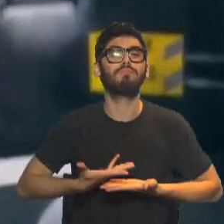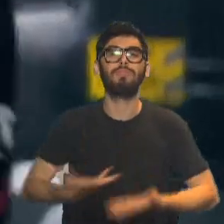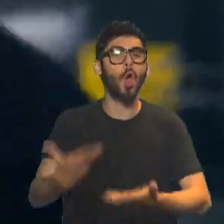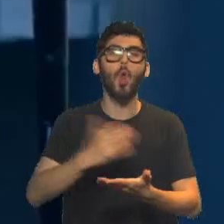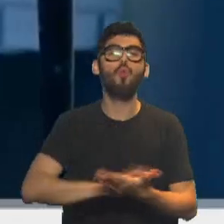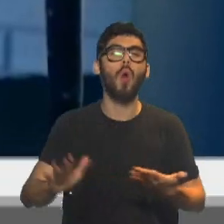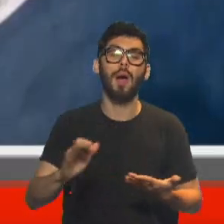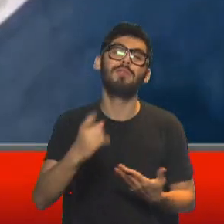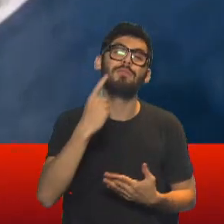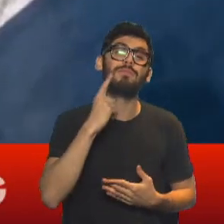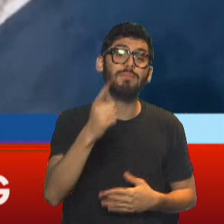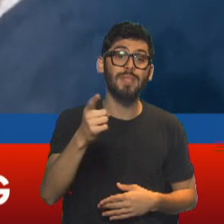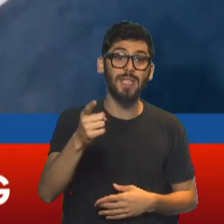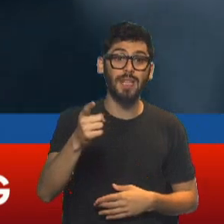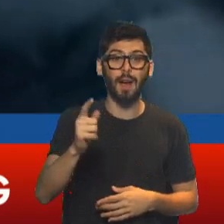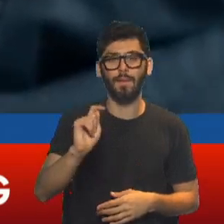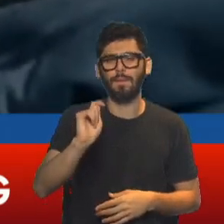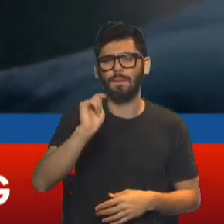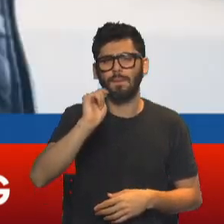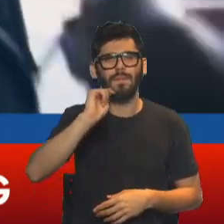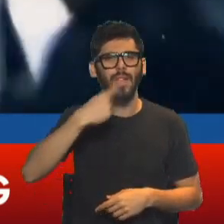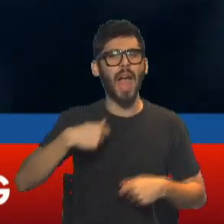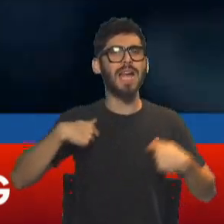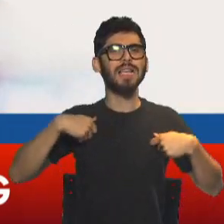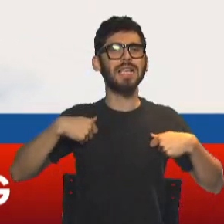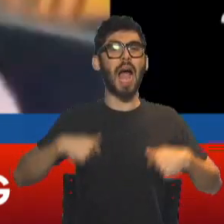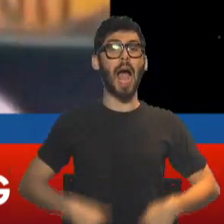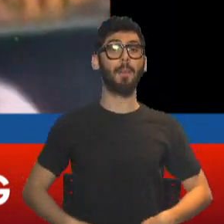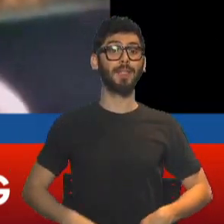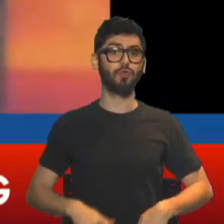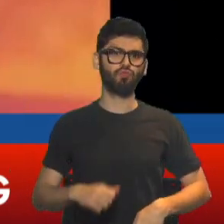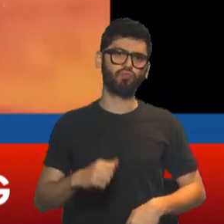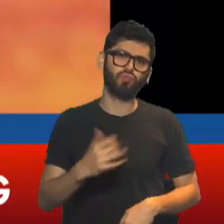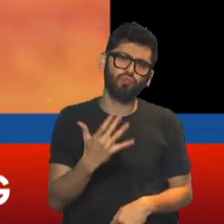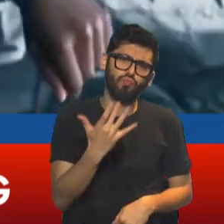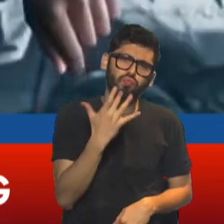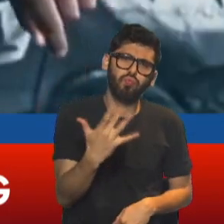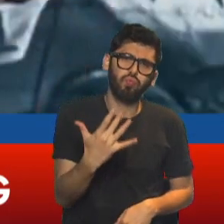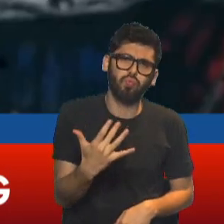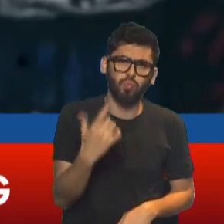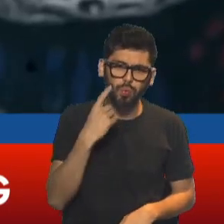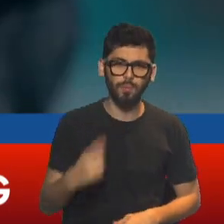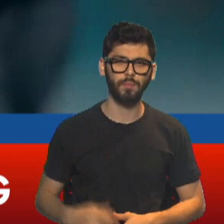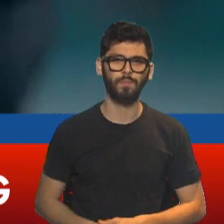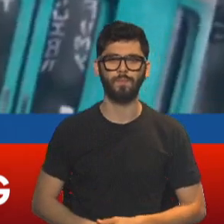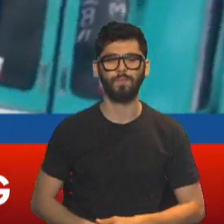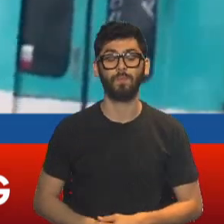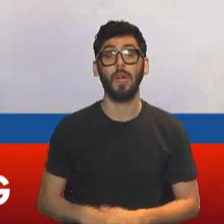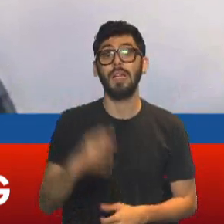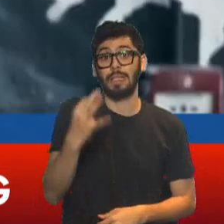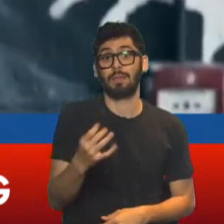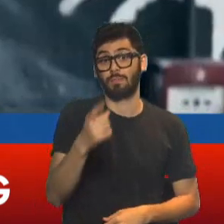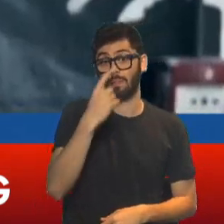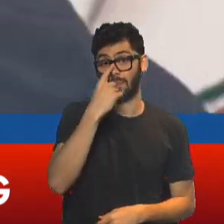Observen la bellísima camiseta del PSG, que fue,